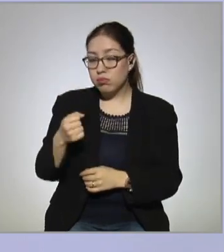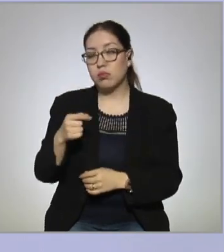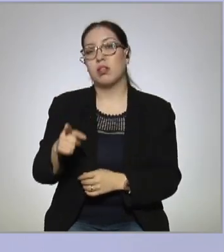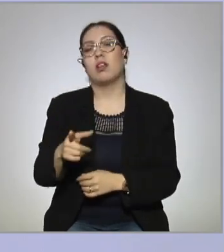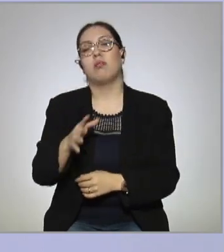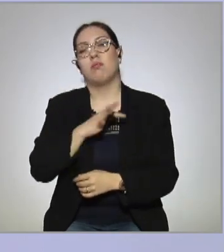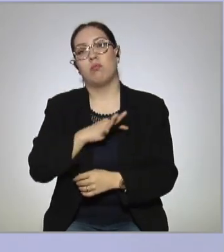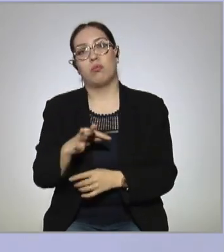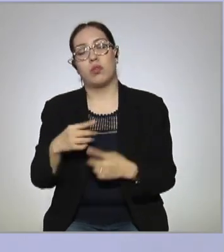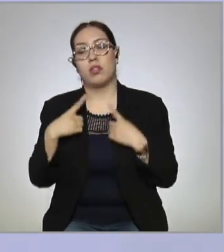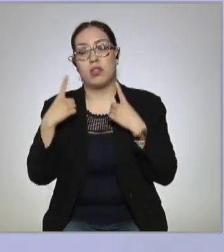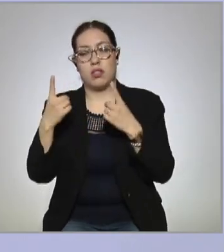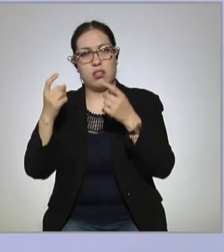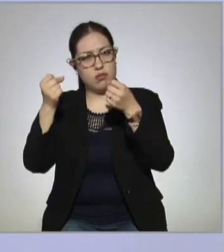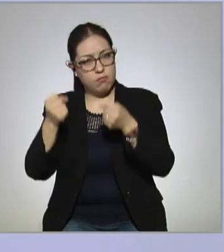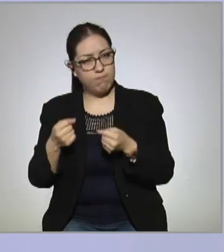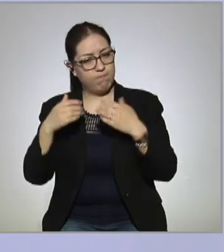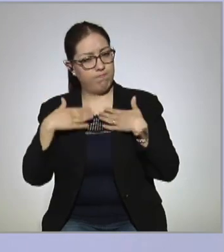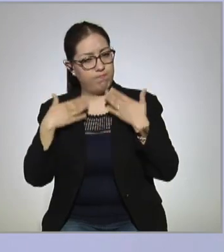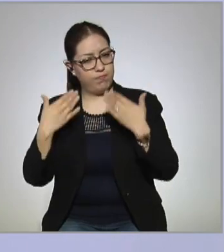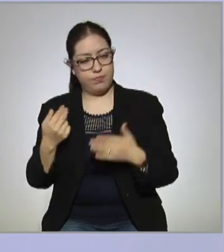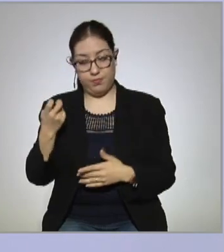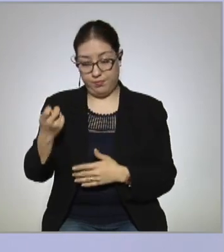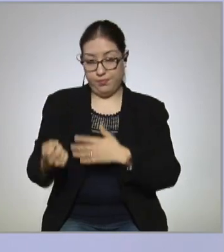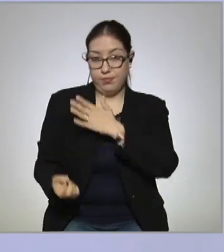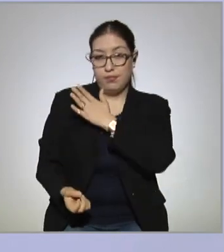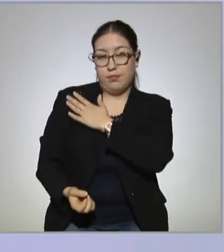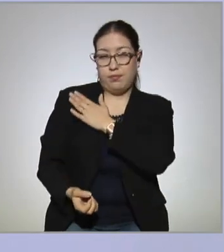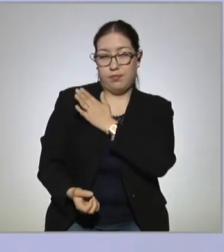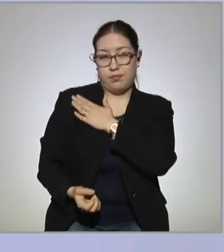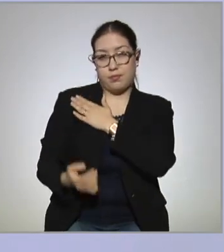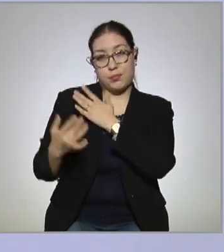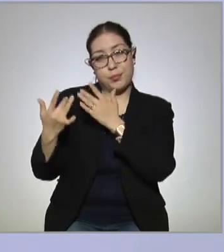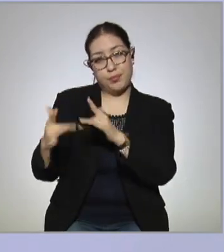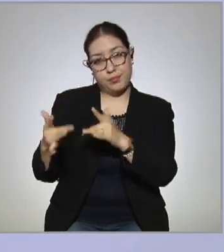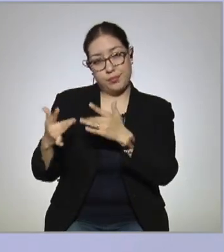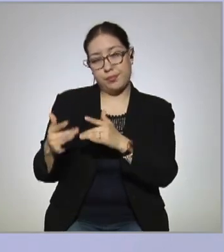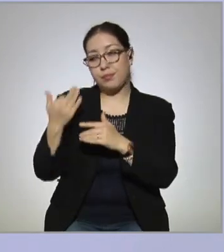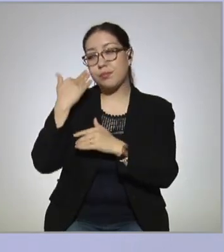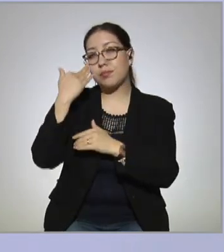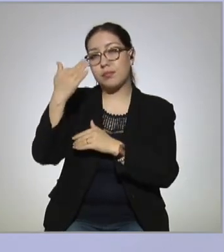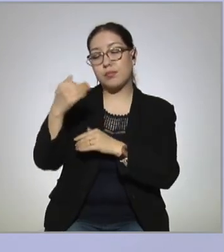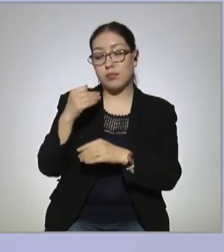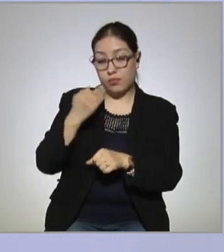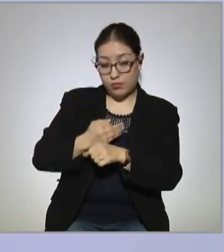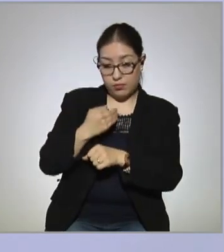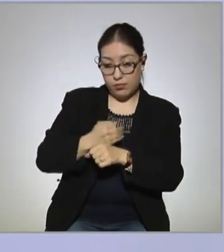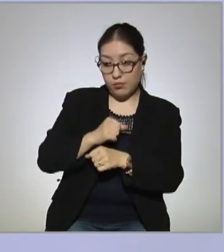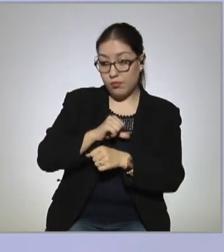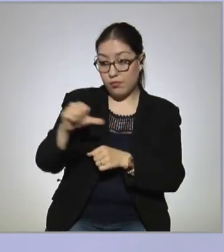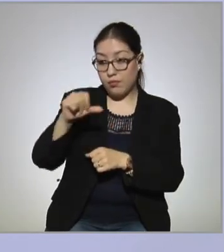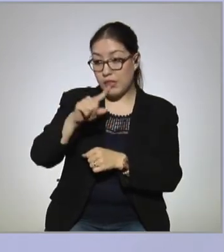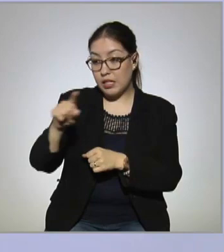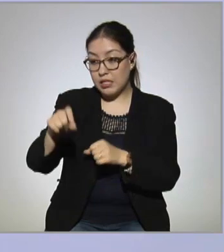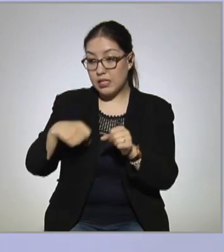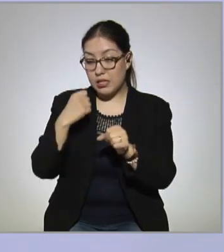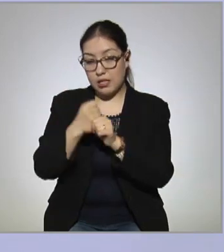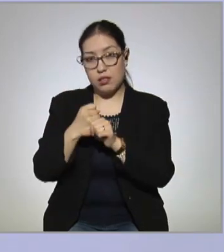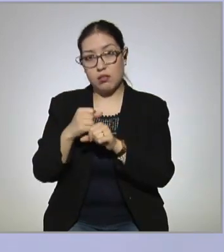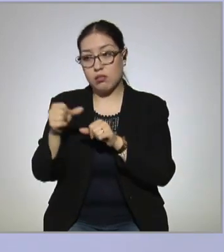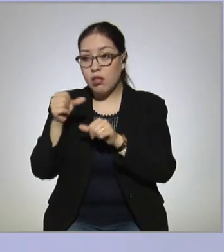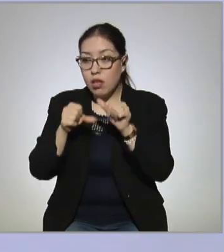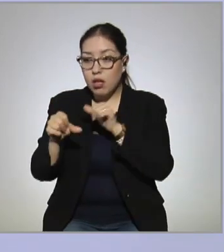te puede dar seguridad y confianza de que ese hombro que se lastimó pueda durar de aquí a los 100 años sin llegar a un reemplazo